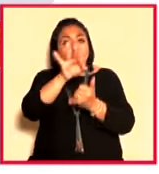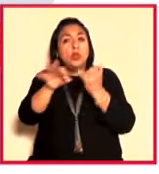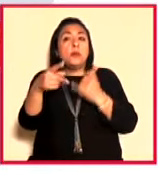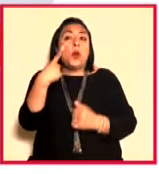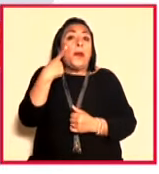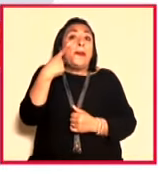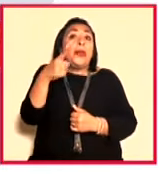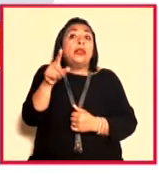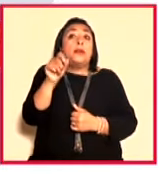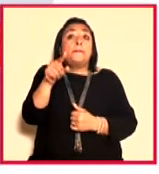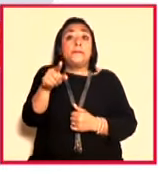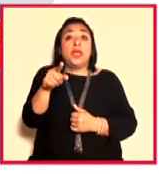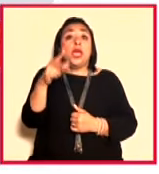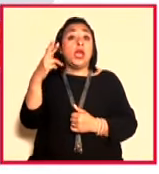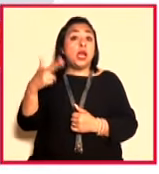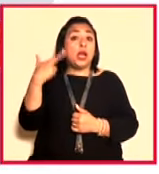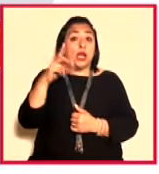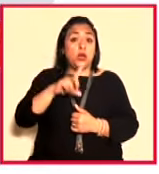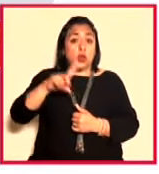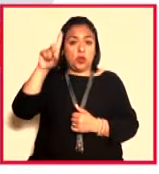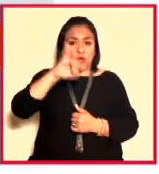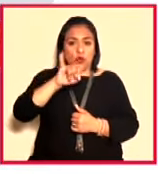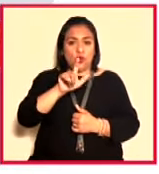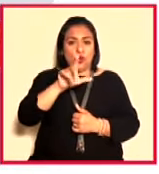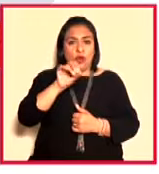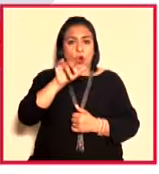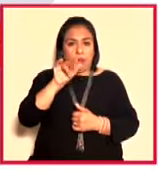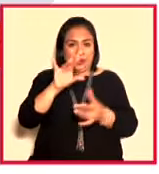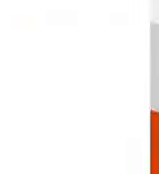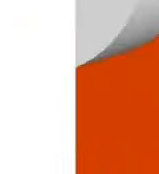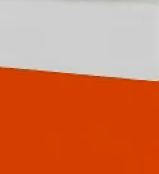al reino de Dios. Julio López nos platica. Adelante, Julio.